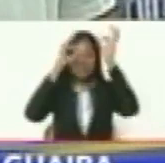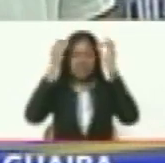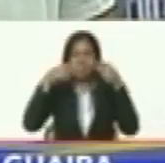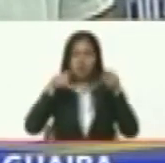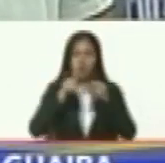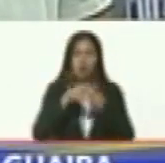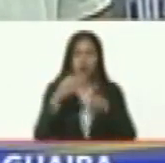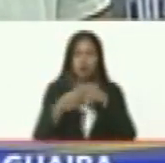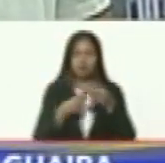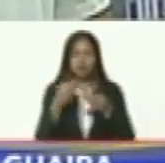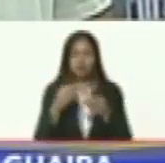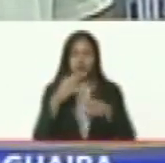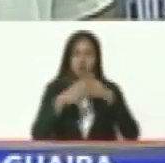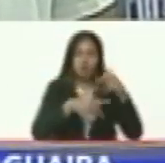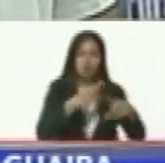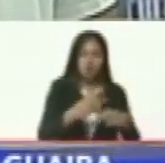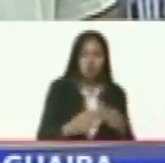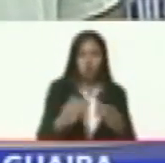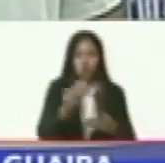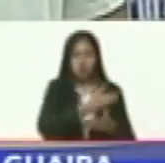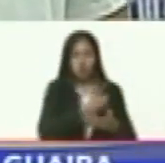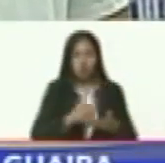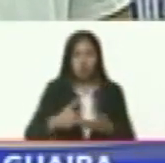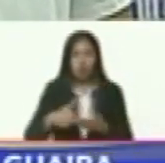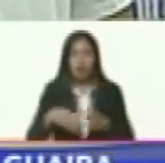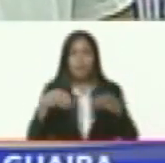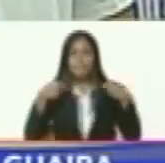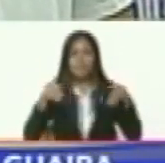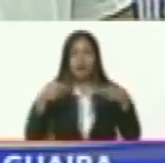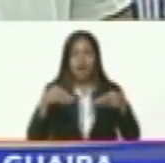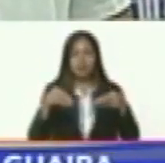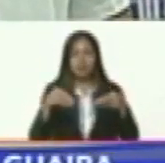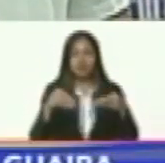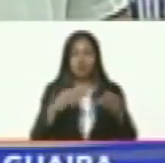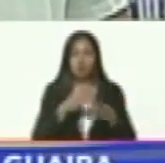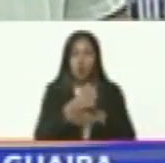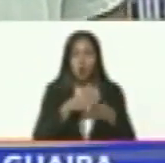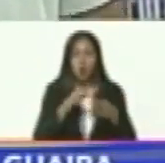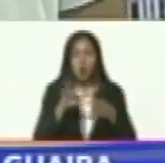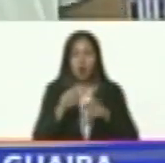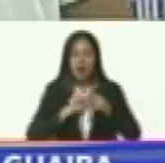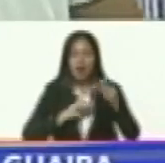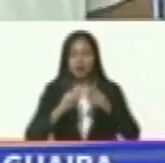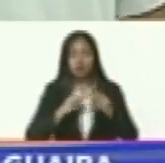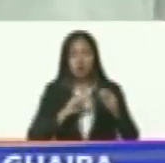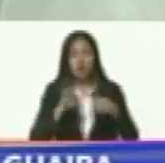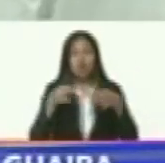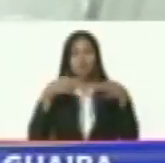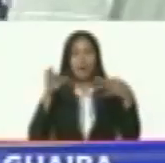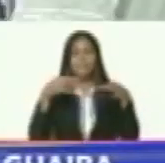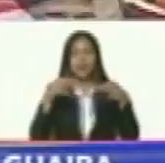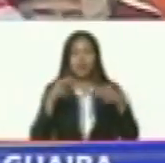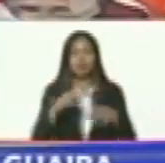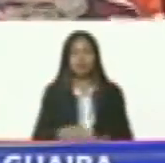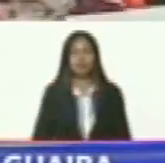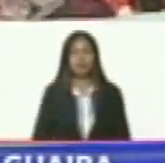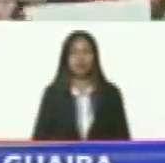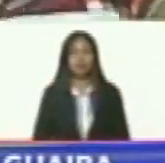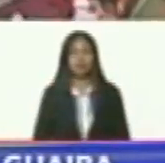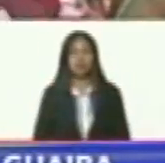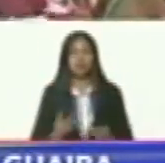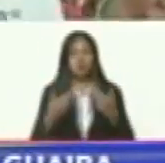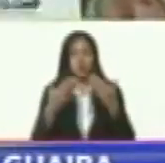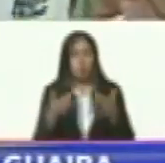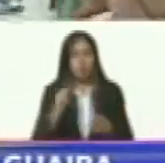recuperación, procesamiento y reciclaje de plástico, cartón y papel. Así es que se gobierna. Toma,